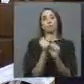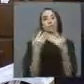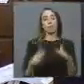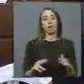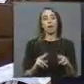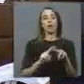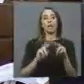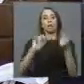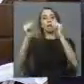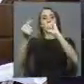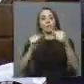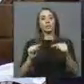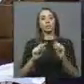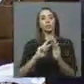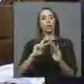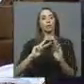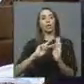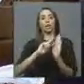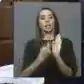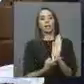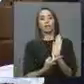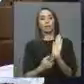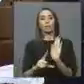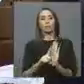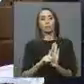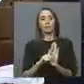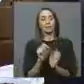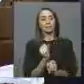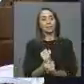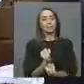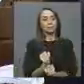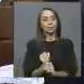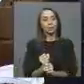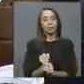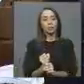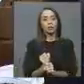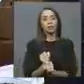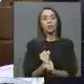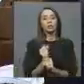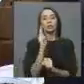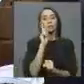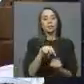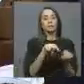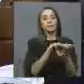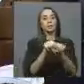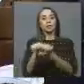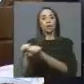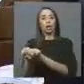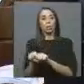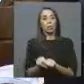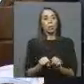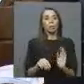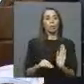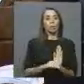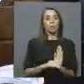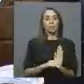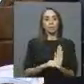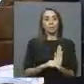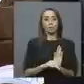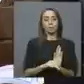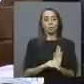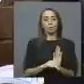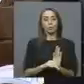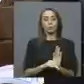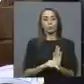de la reforma laboral y lo hacemos sin los consensos mínimos en nuestra